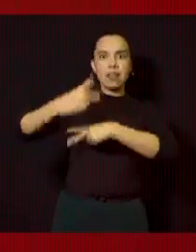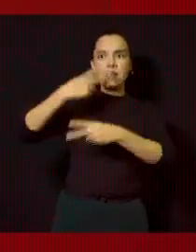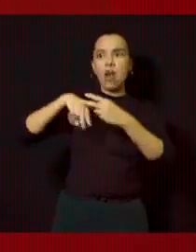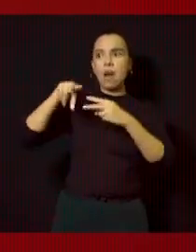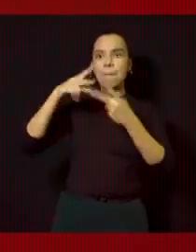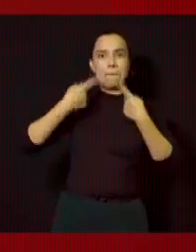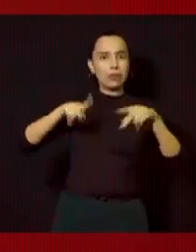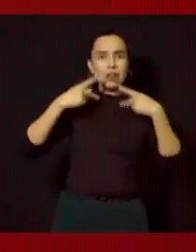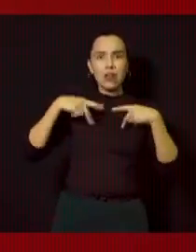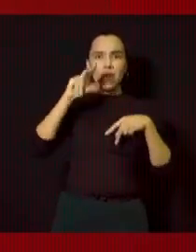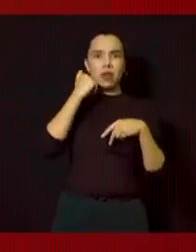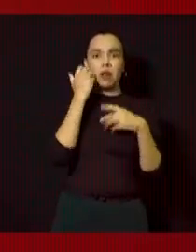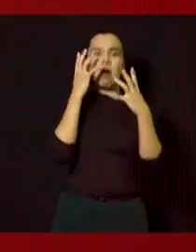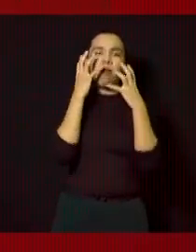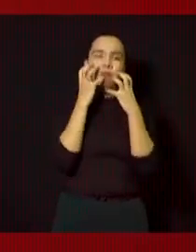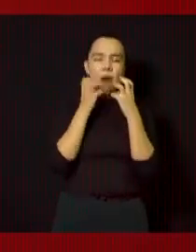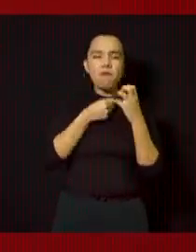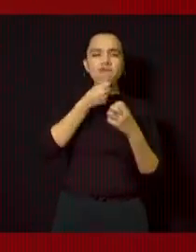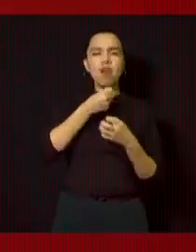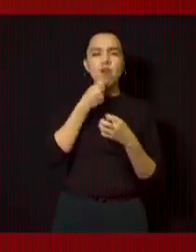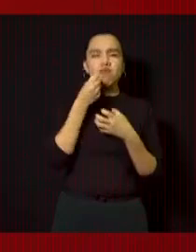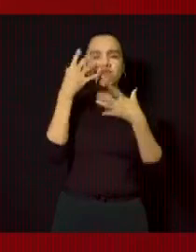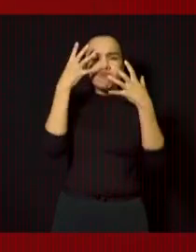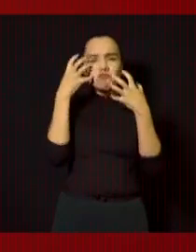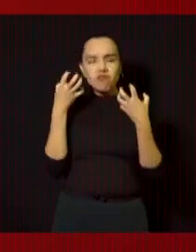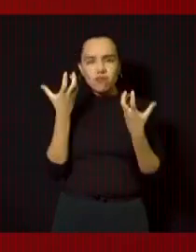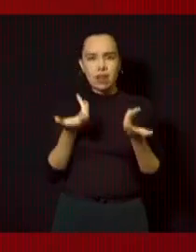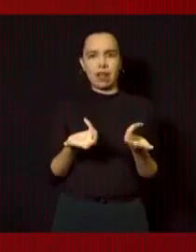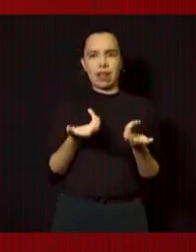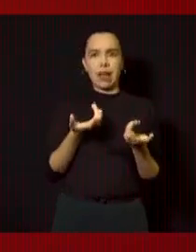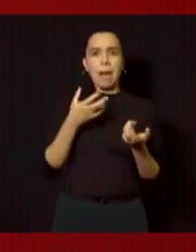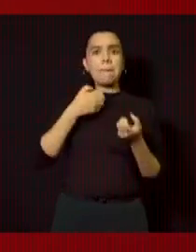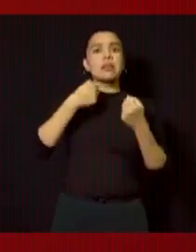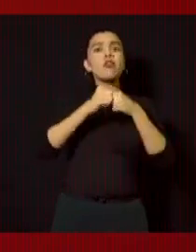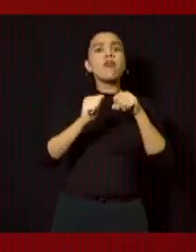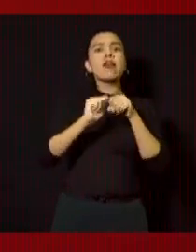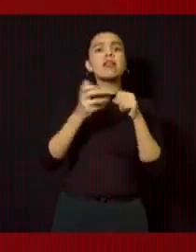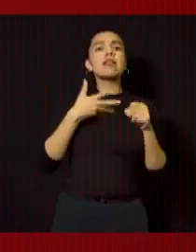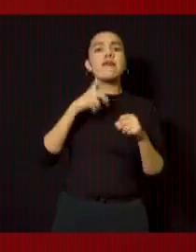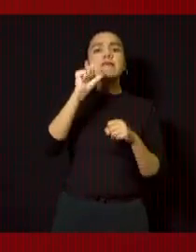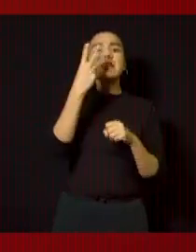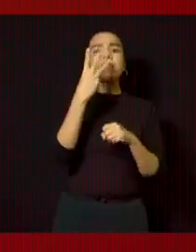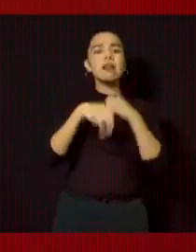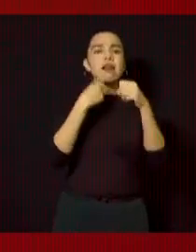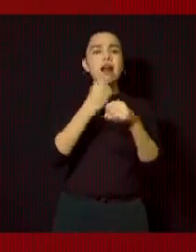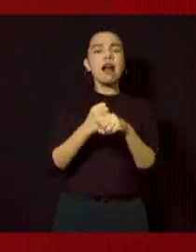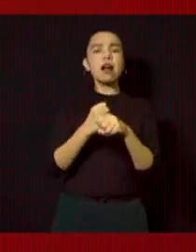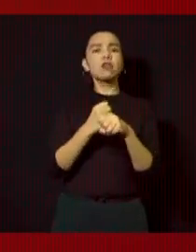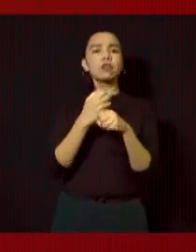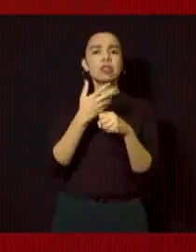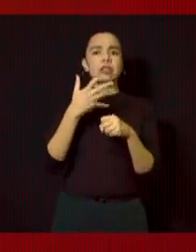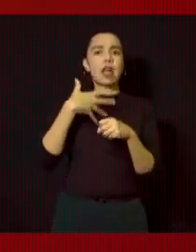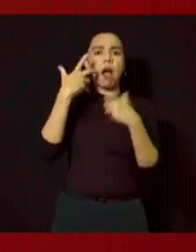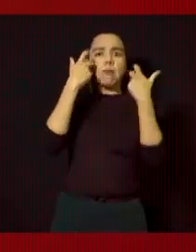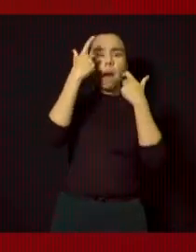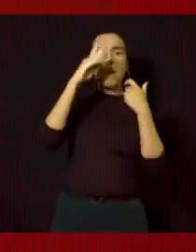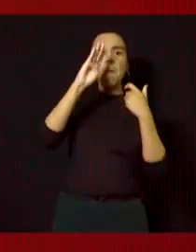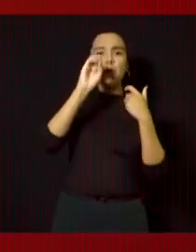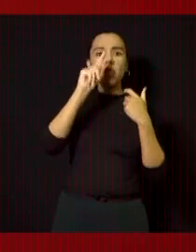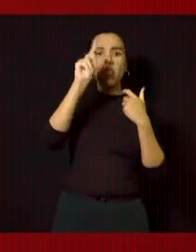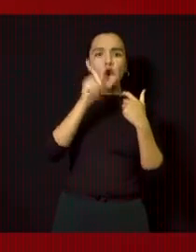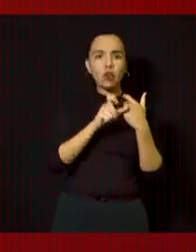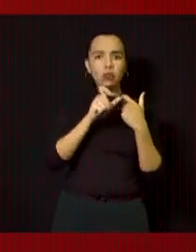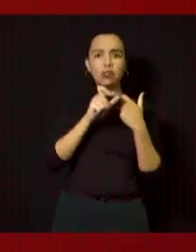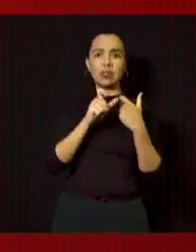envejecer. Imagínate, mi sobrina tiene 23 años y ya se aplica a Botox. Y yo le decía, ¿pero por qué te aplicas a esta a Botox? Y me decía, tía, porque es que la gente no